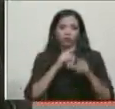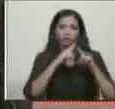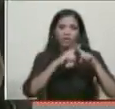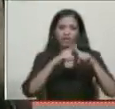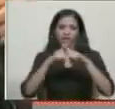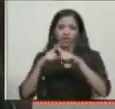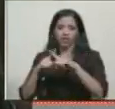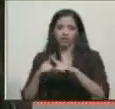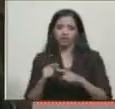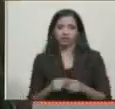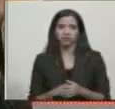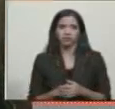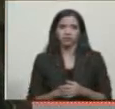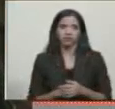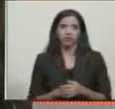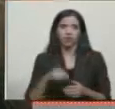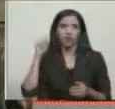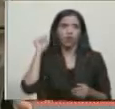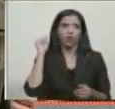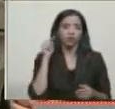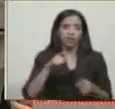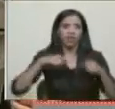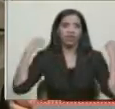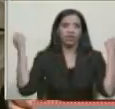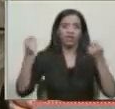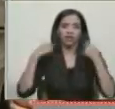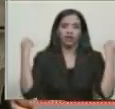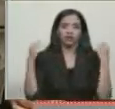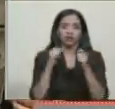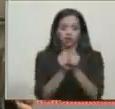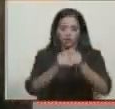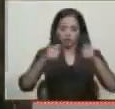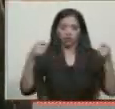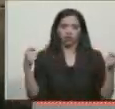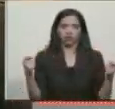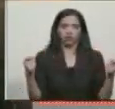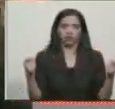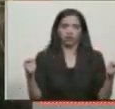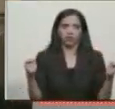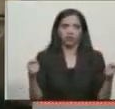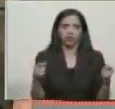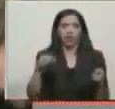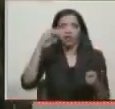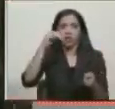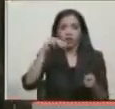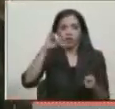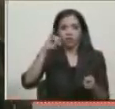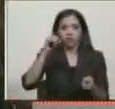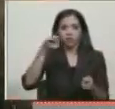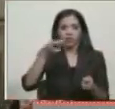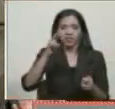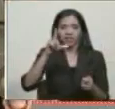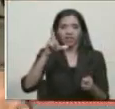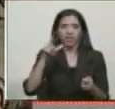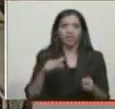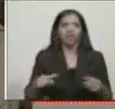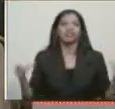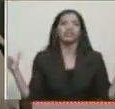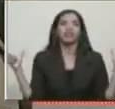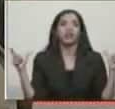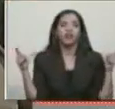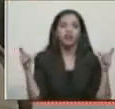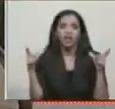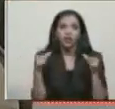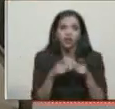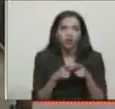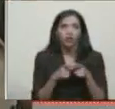A usted le entregaron el diario El Nacional de Miguel Otero Silva, que se reunía con Cortázar, que se